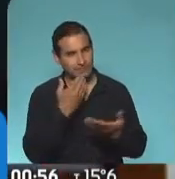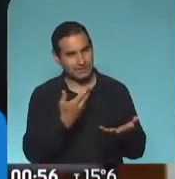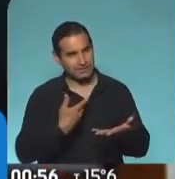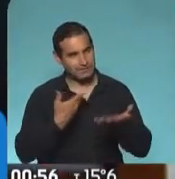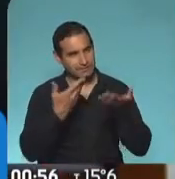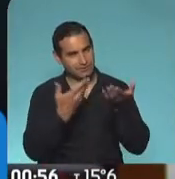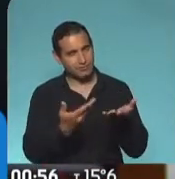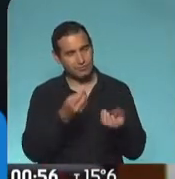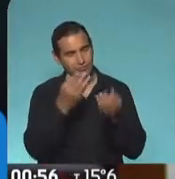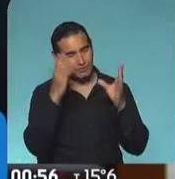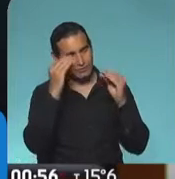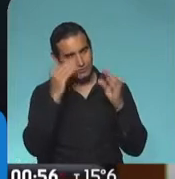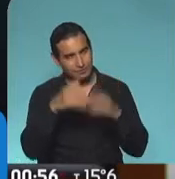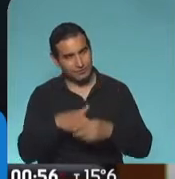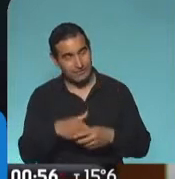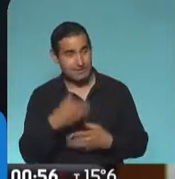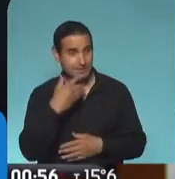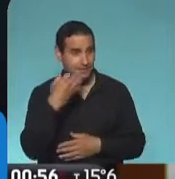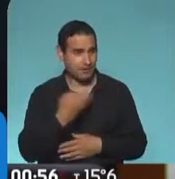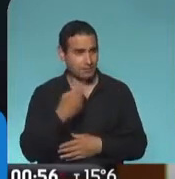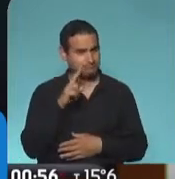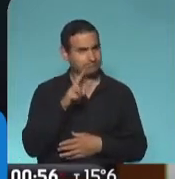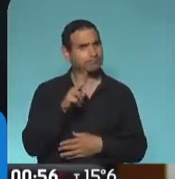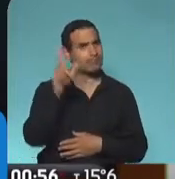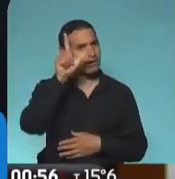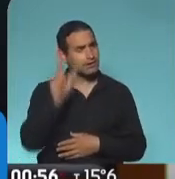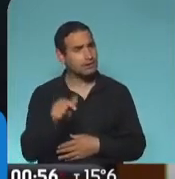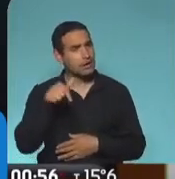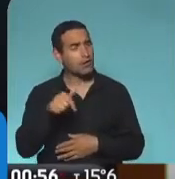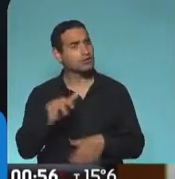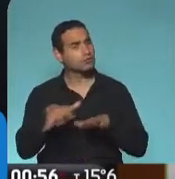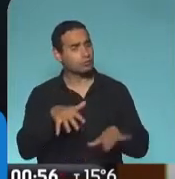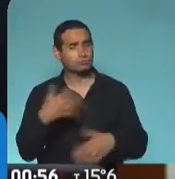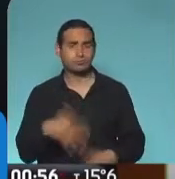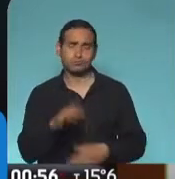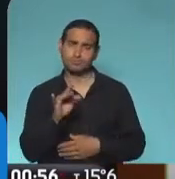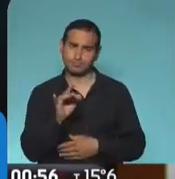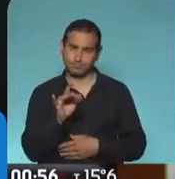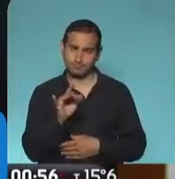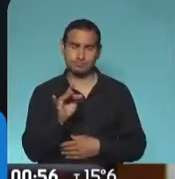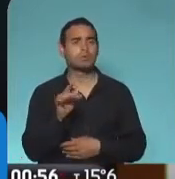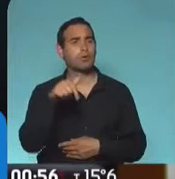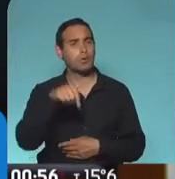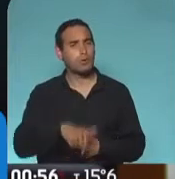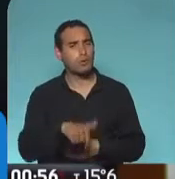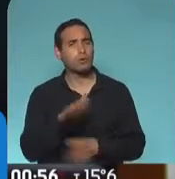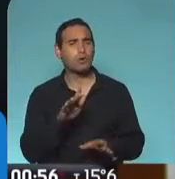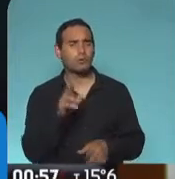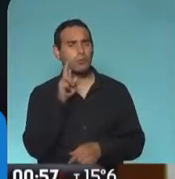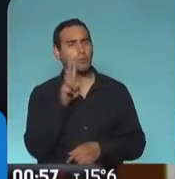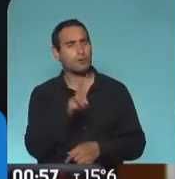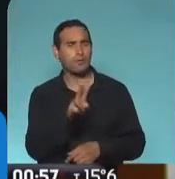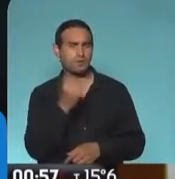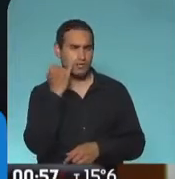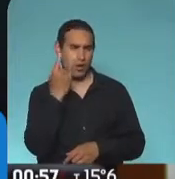sacedón y buenas noches la verdad queremos una argentina que está atravesando una situación muy compleja no que hoy empiezan a observarse ya